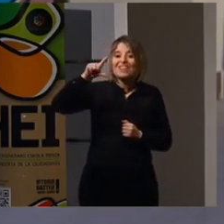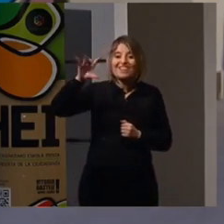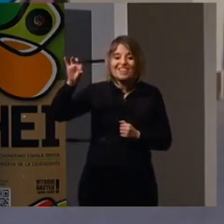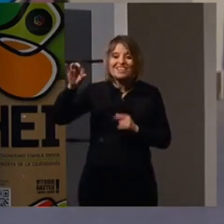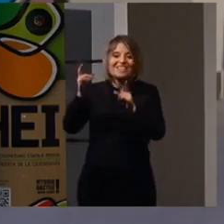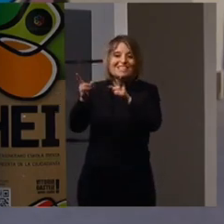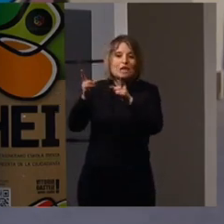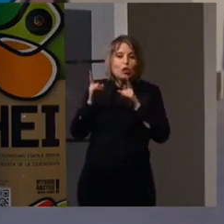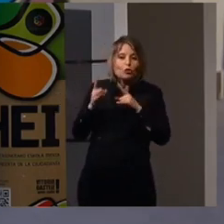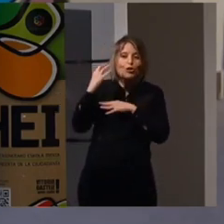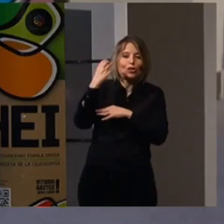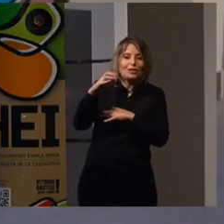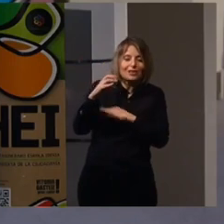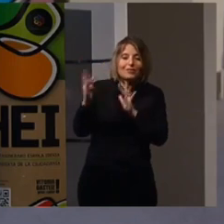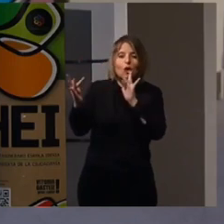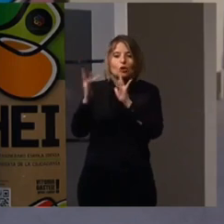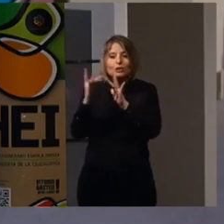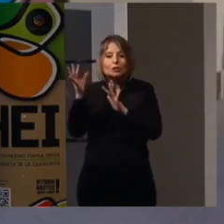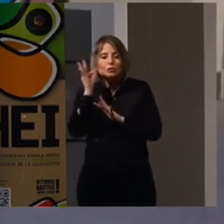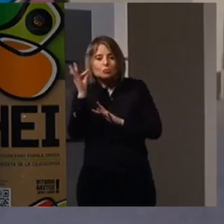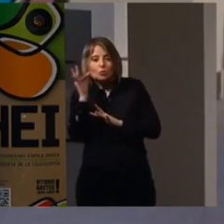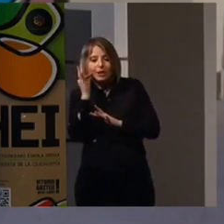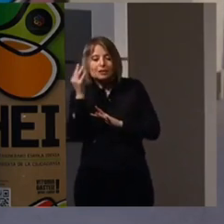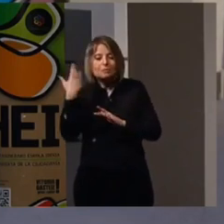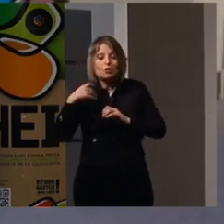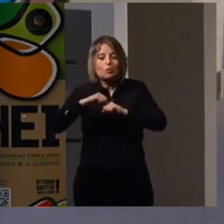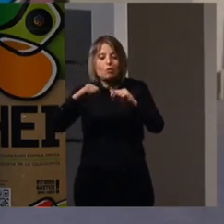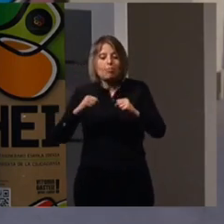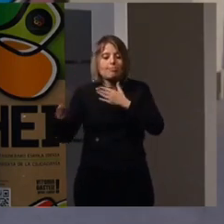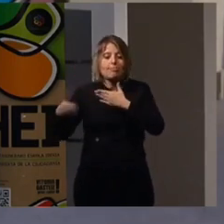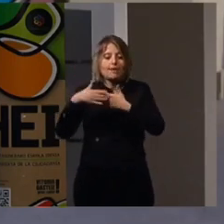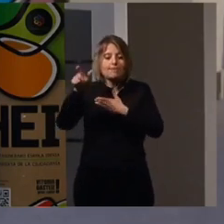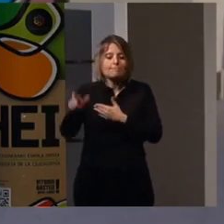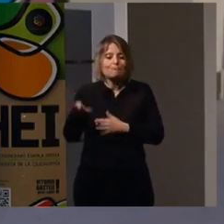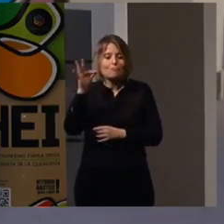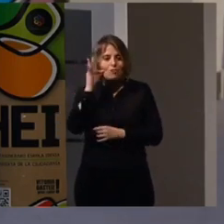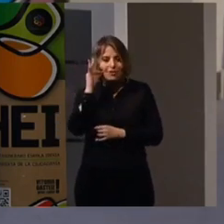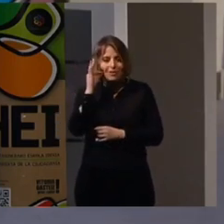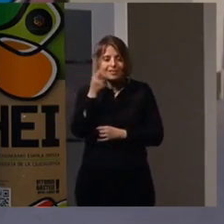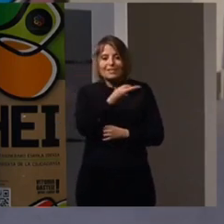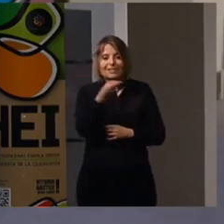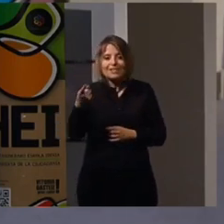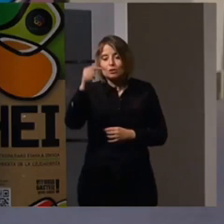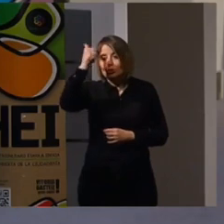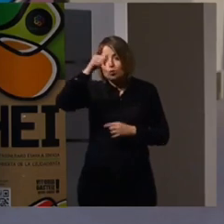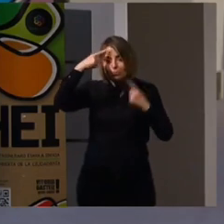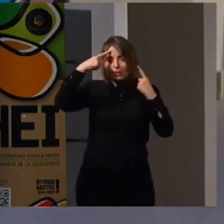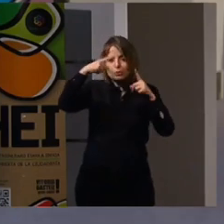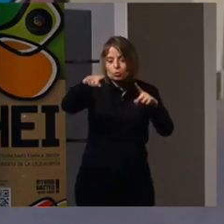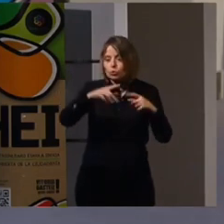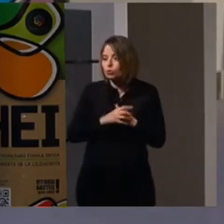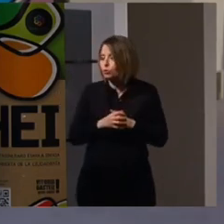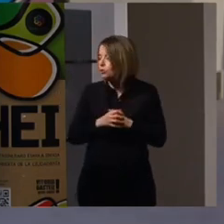seducción científica, que sí que se relacionan con mujeres, pero desde una cosa cosificante terrible, y estos otros que eran los hombres que se van por su cuenta,